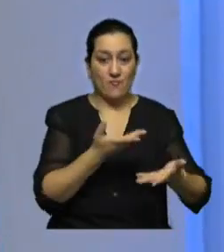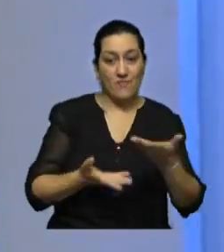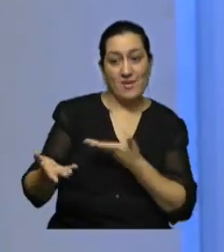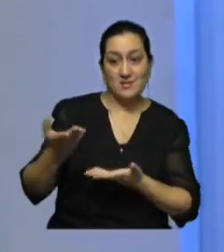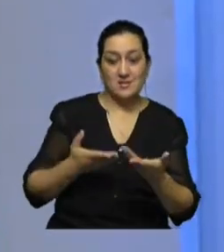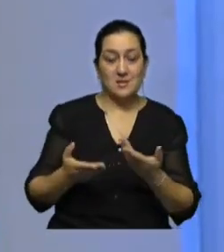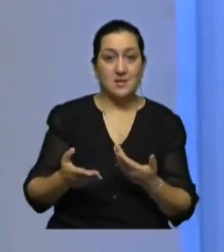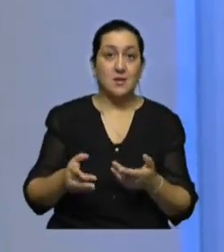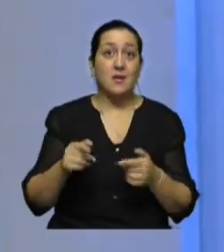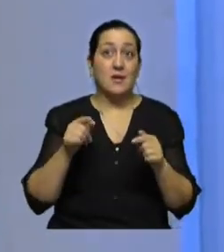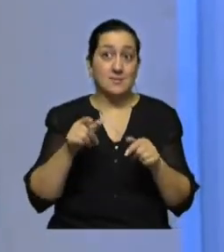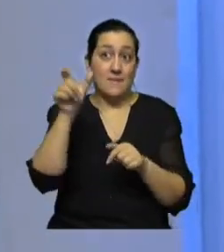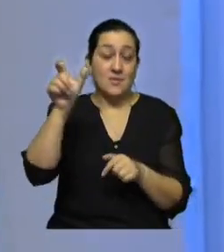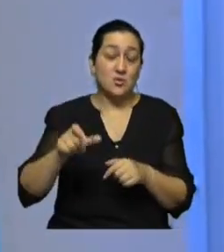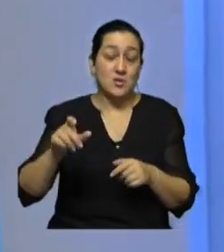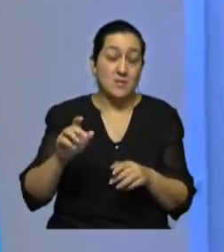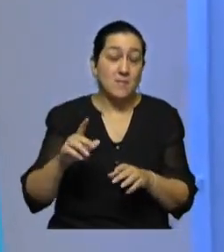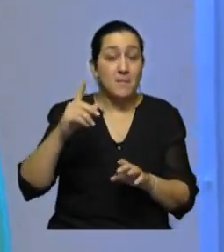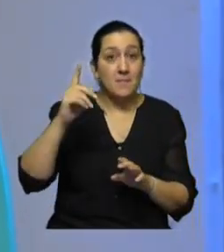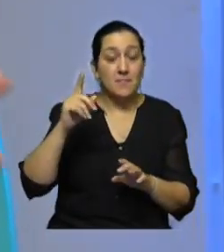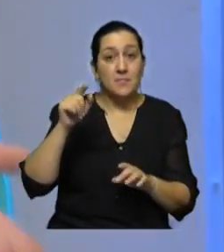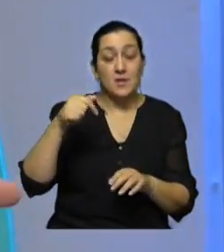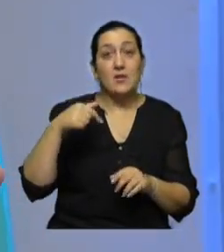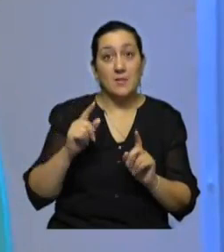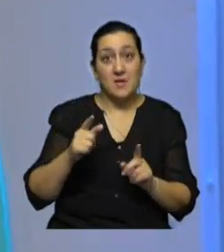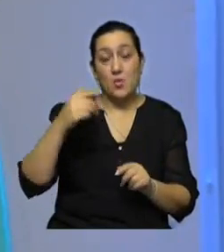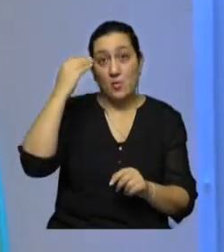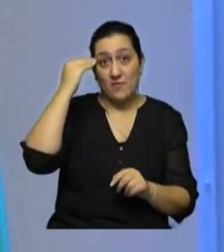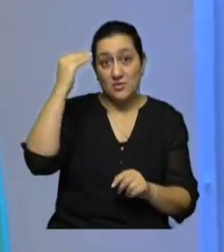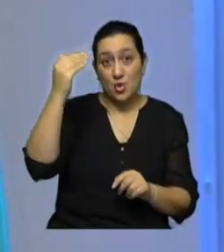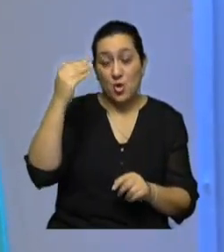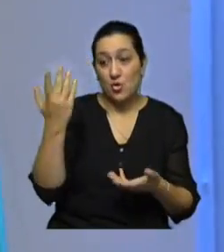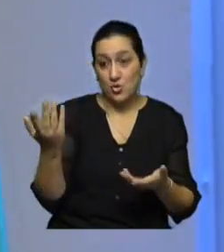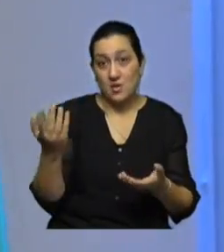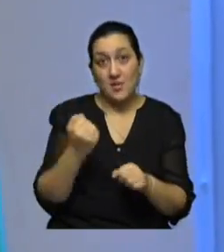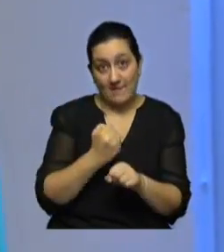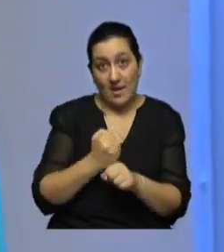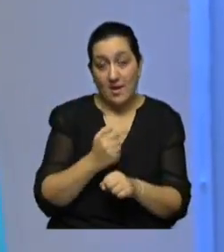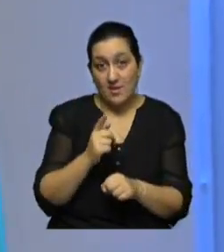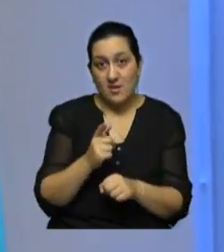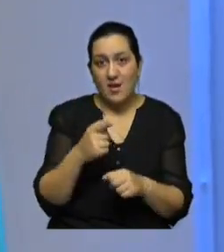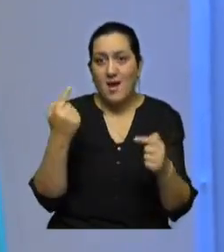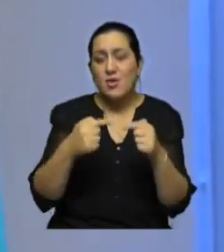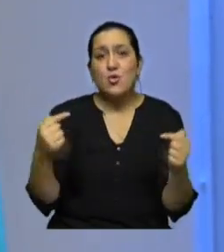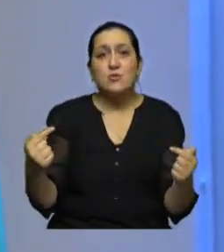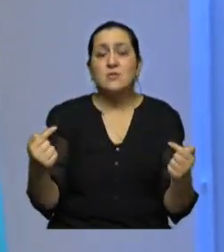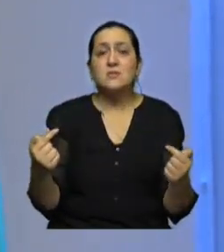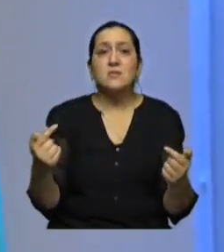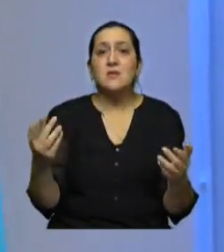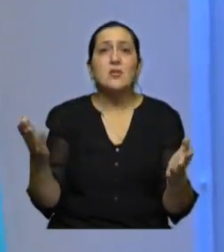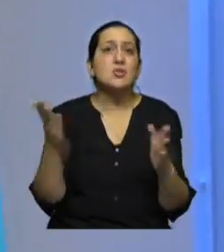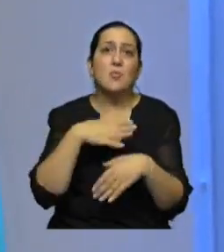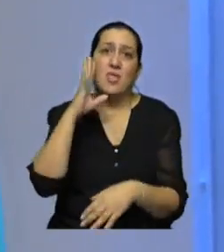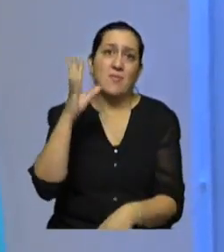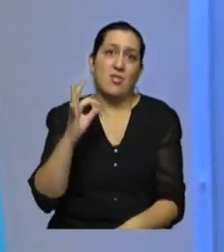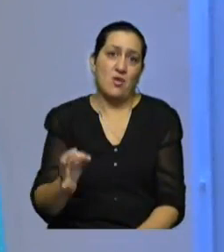que están preparados. Hay gente, incluso de quien voy a hablar, que es profesora y todo, y realmente hay cosas que no se puede perdonar